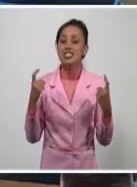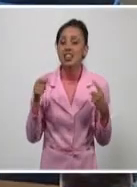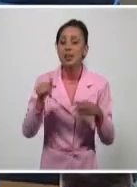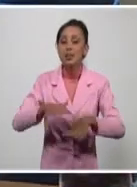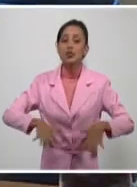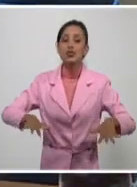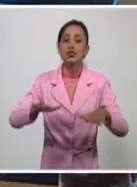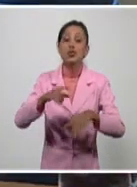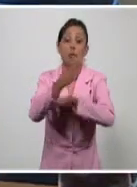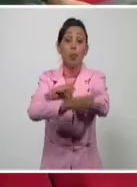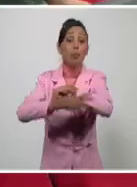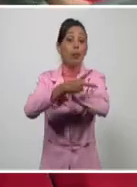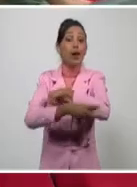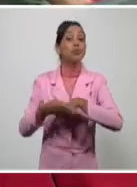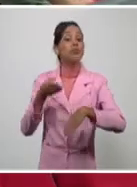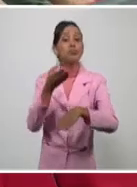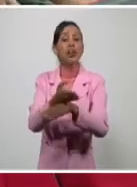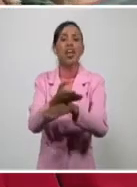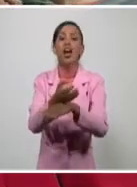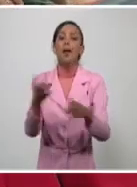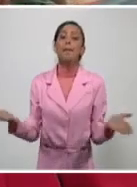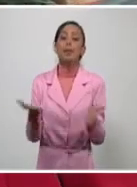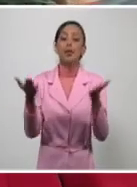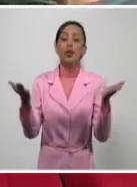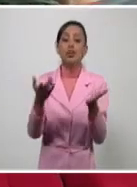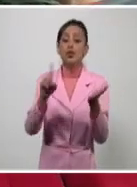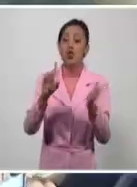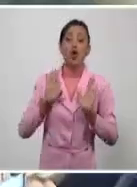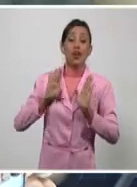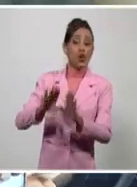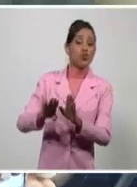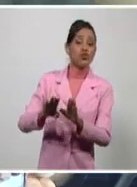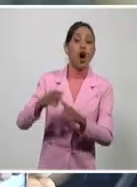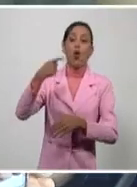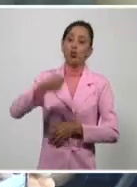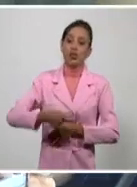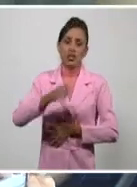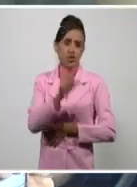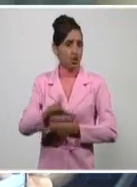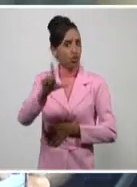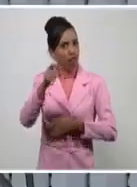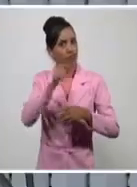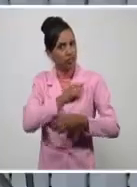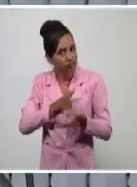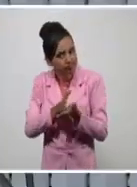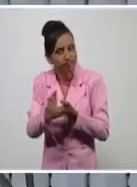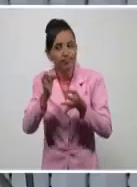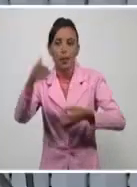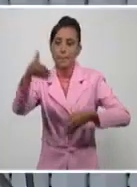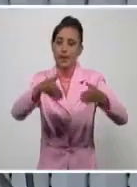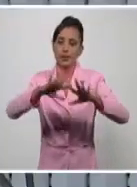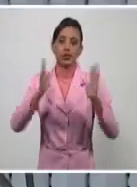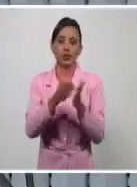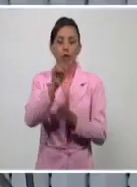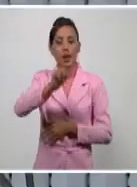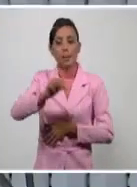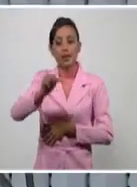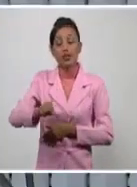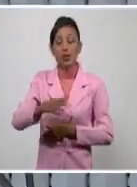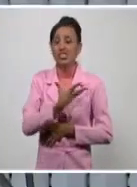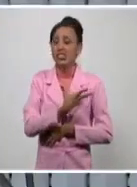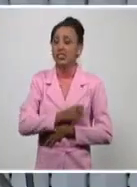condiciones de un país que apuesta por el progreso sin renunciar a la justicia social y con la participación de todos. Sería